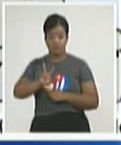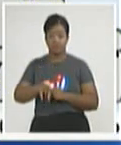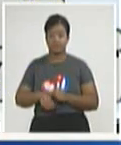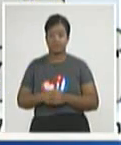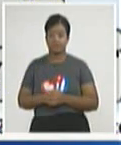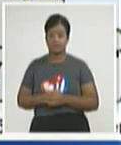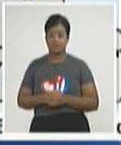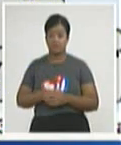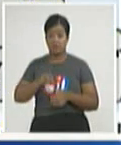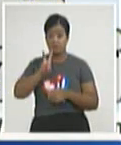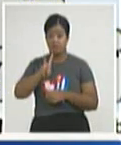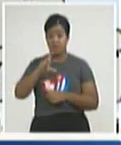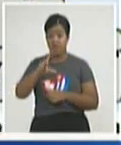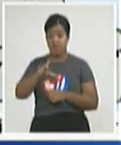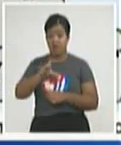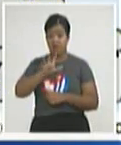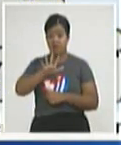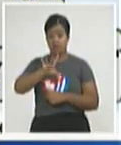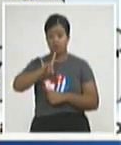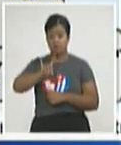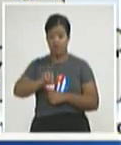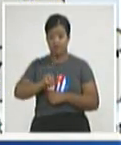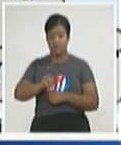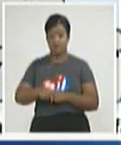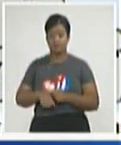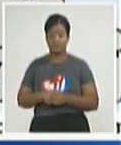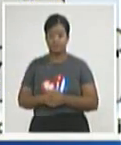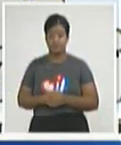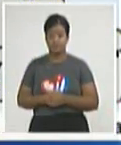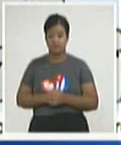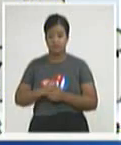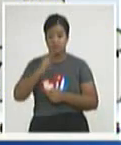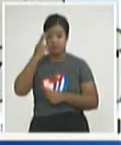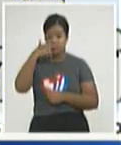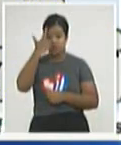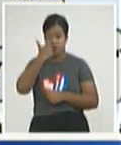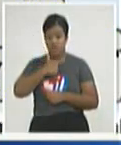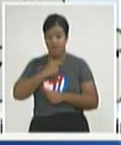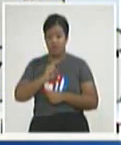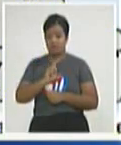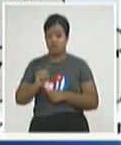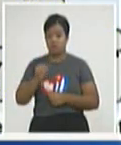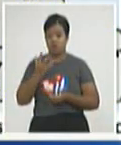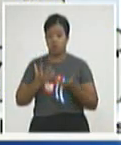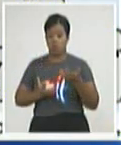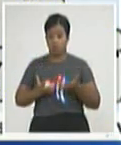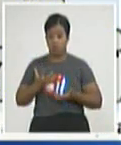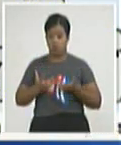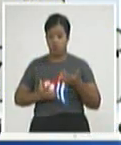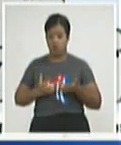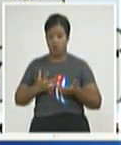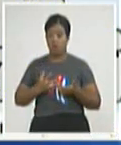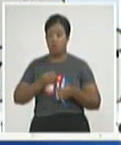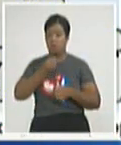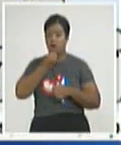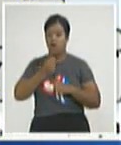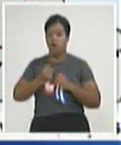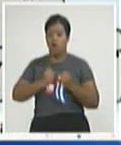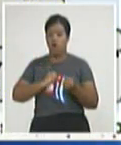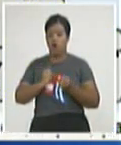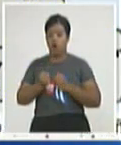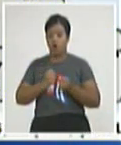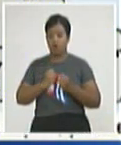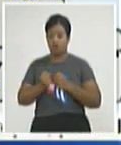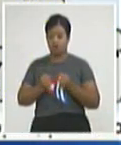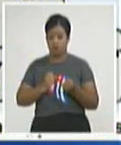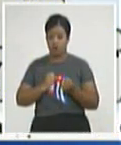caso de Villa Clara, 590, y Ciego de Ávila y Cienfuegos, queriendo controlar o logrando